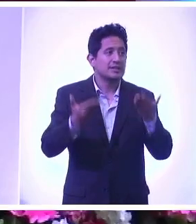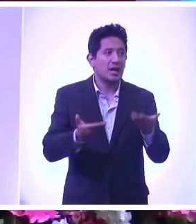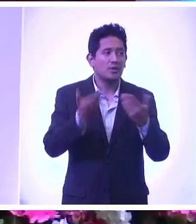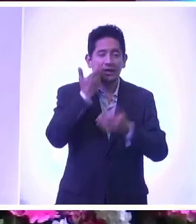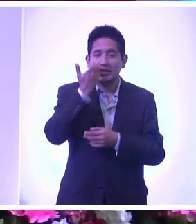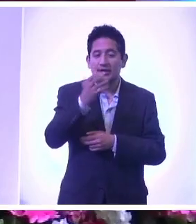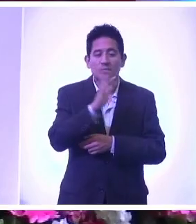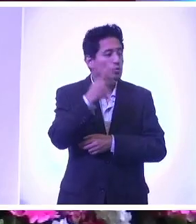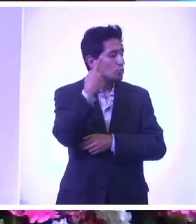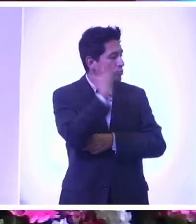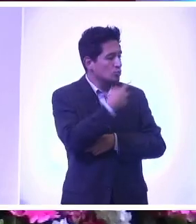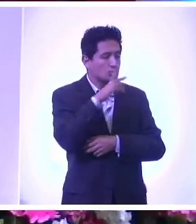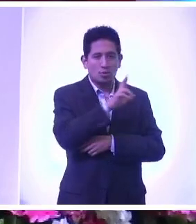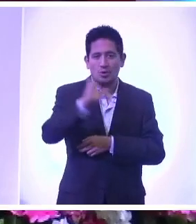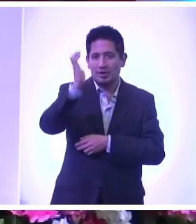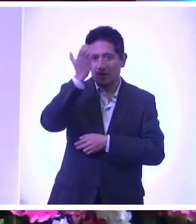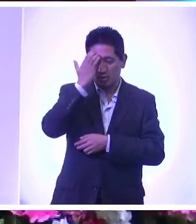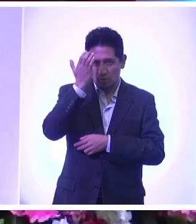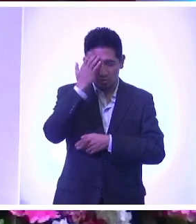de